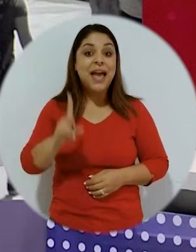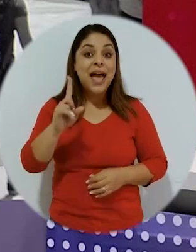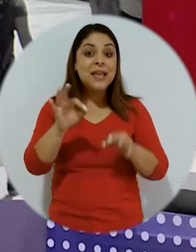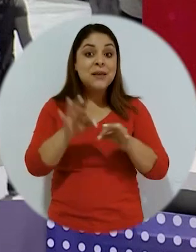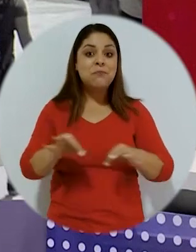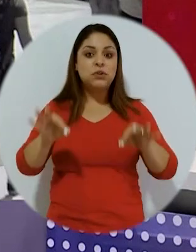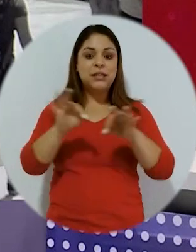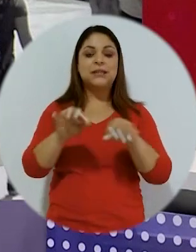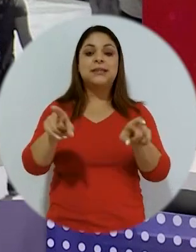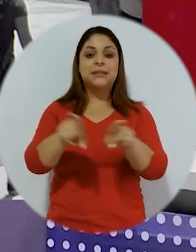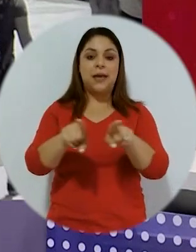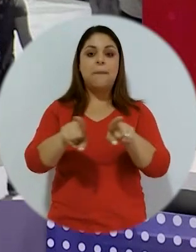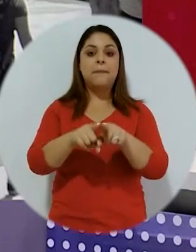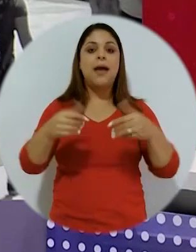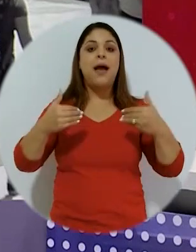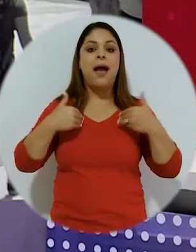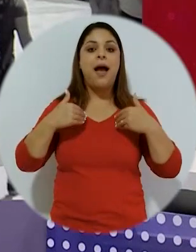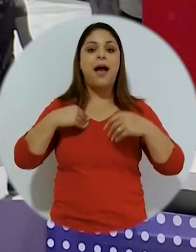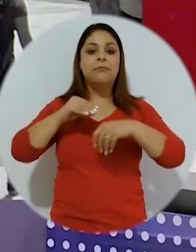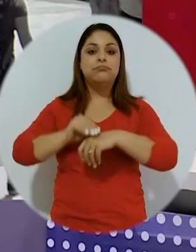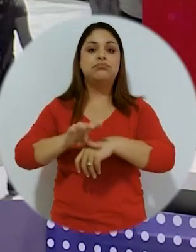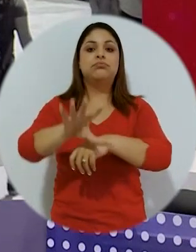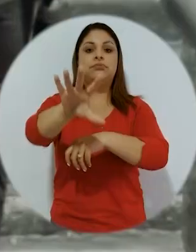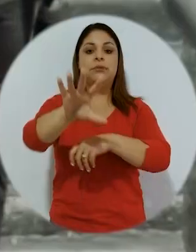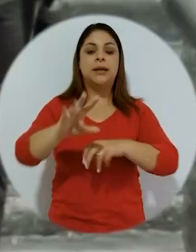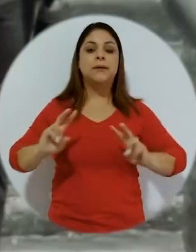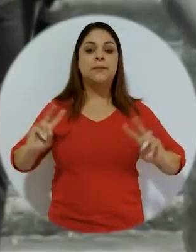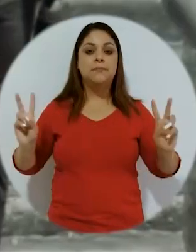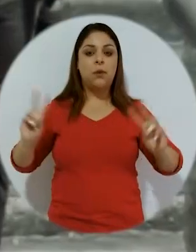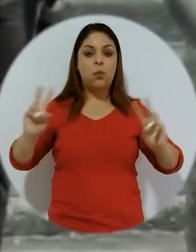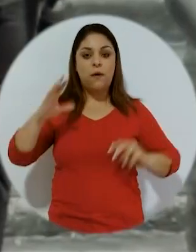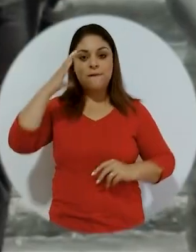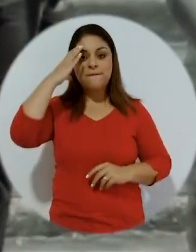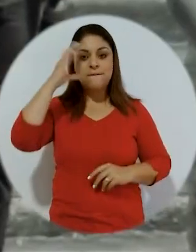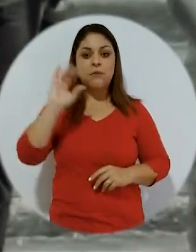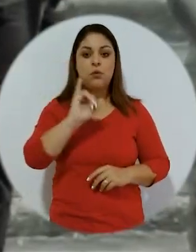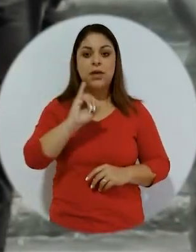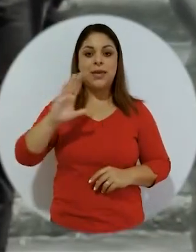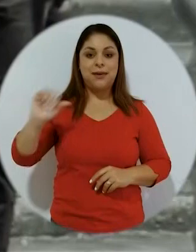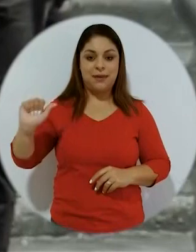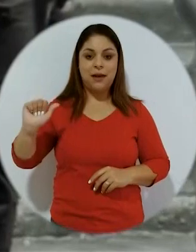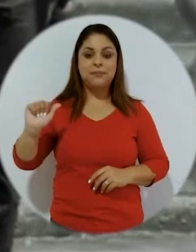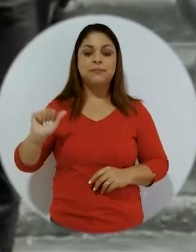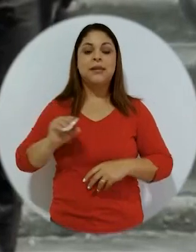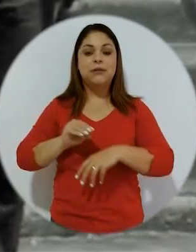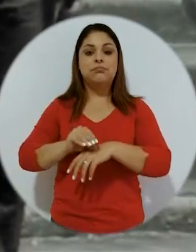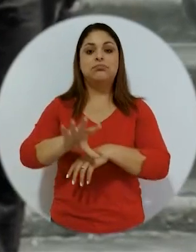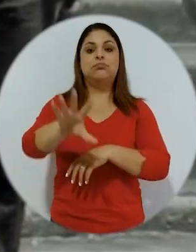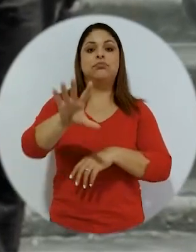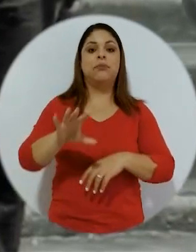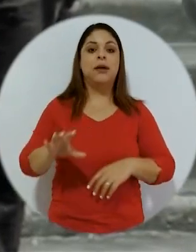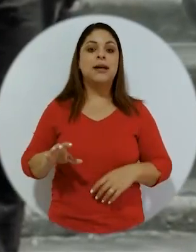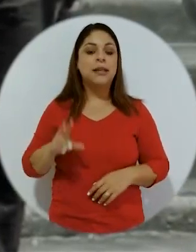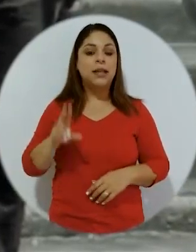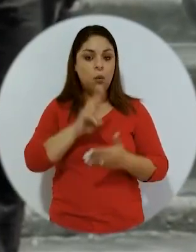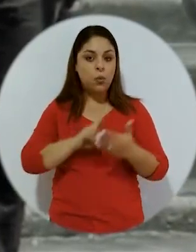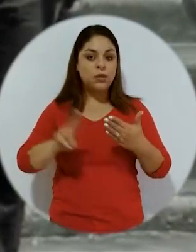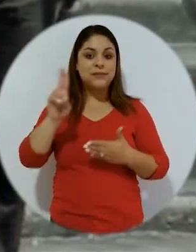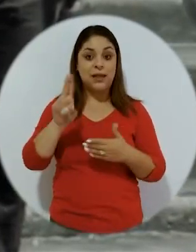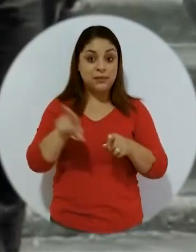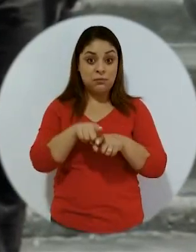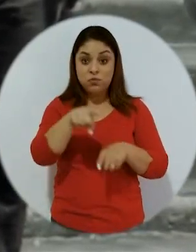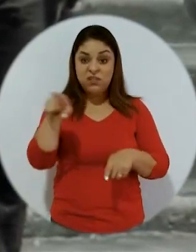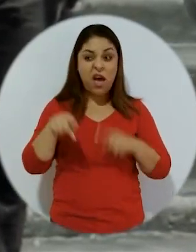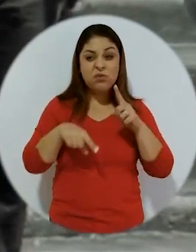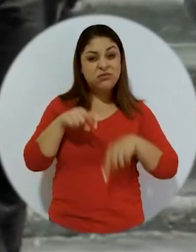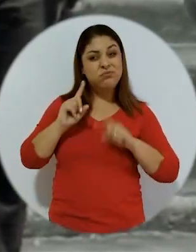Importante, desde que se me vaya, lo vamos a transmitir también por el Facebook del ICA y el Facebook de la UNA.